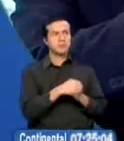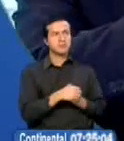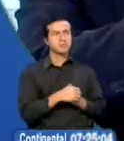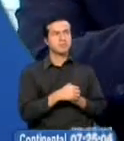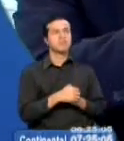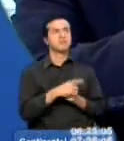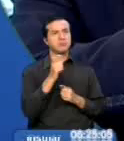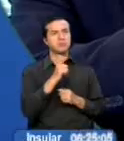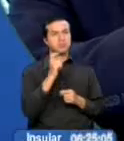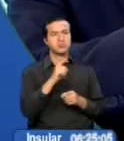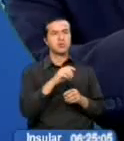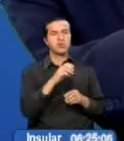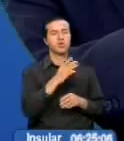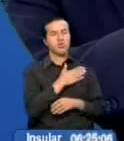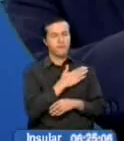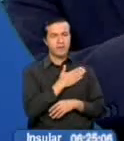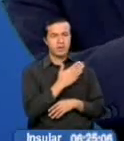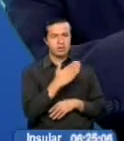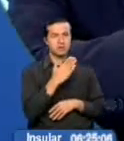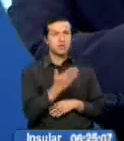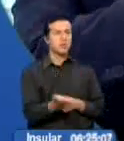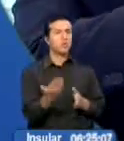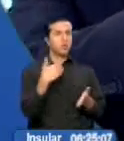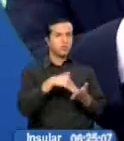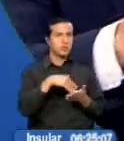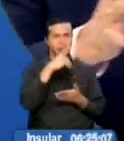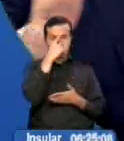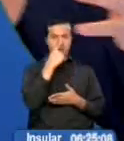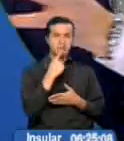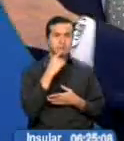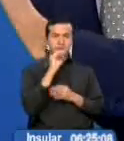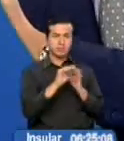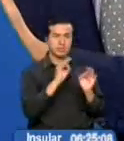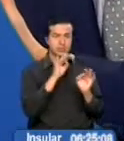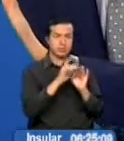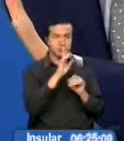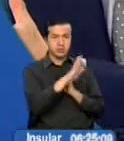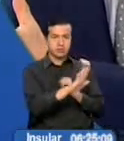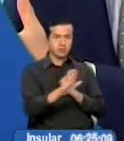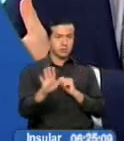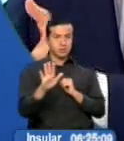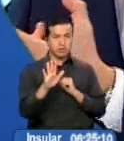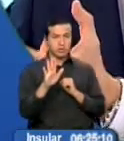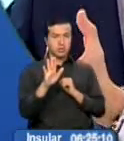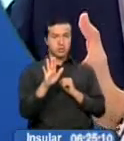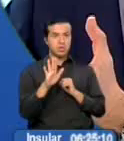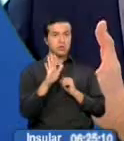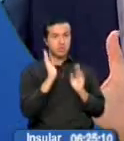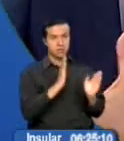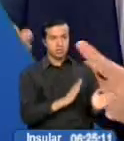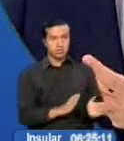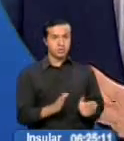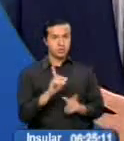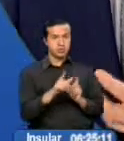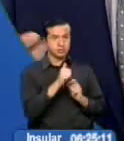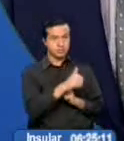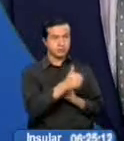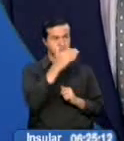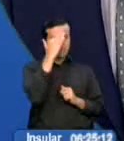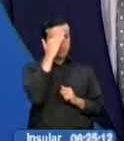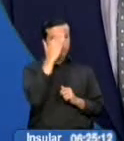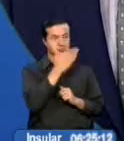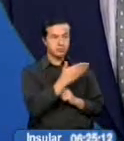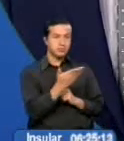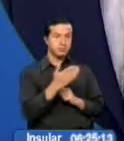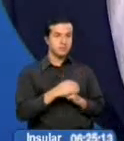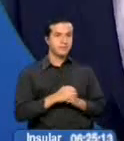Tú estás diciendo, hay que recuperar la confianza y hay que establecer los perfiles adecuados para que vayan a legislar, los preparados, los que conocen de la materia